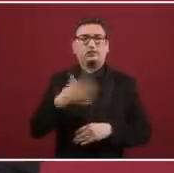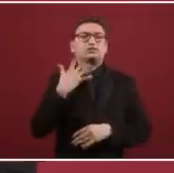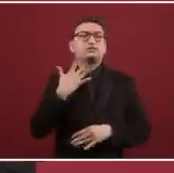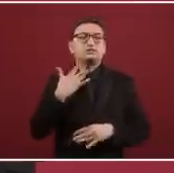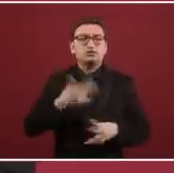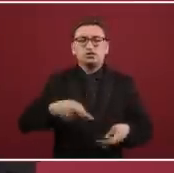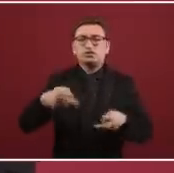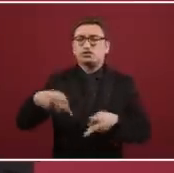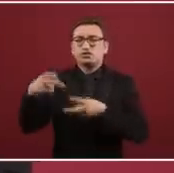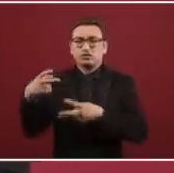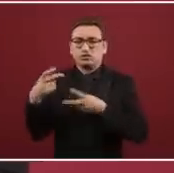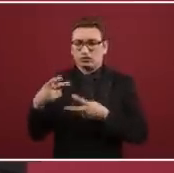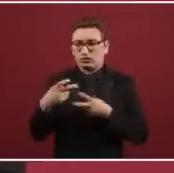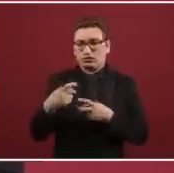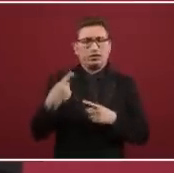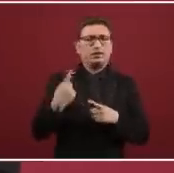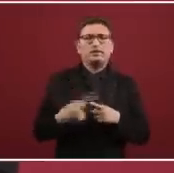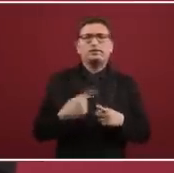apoyó?